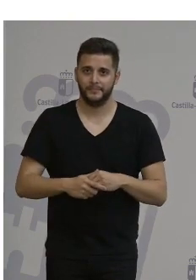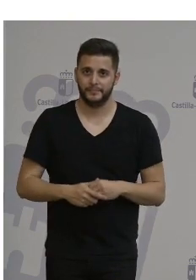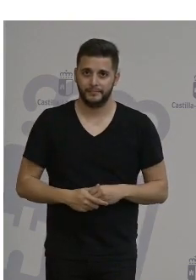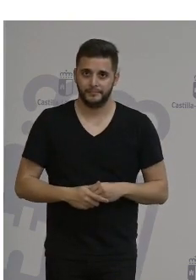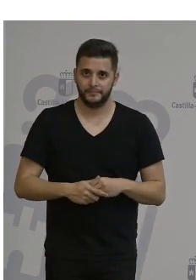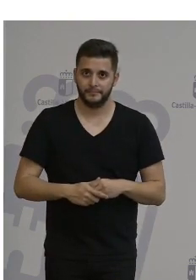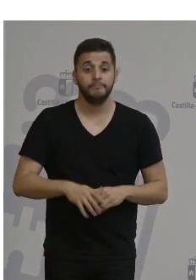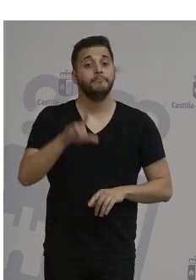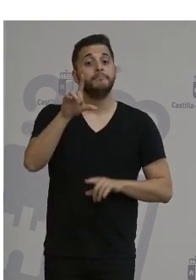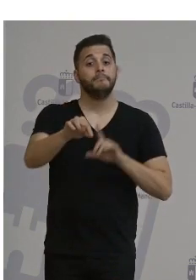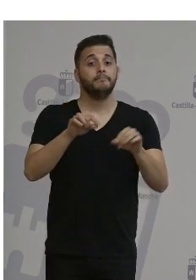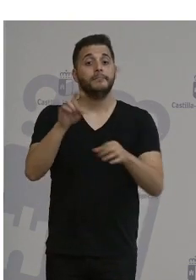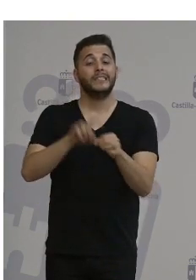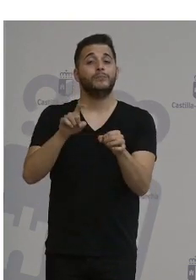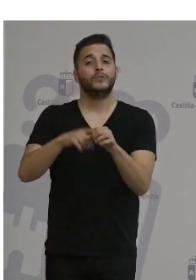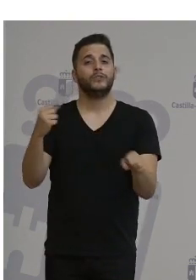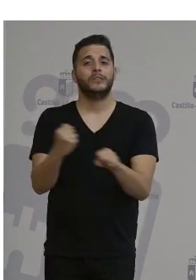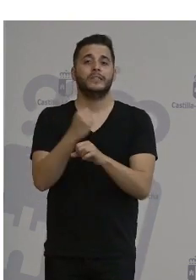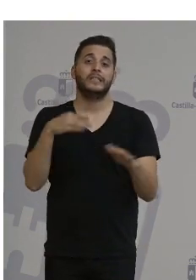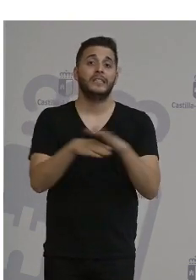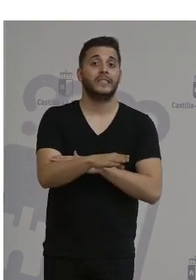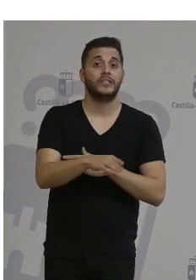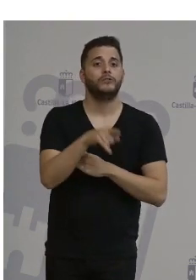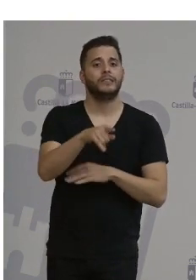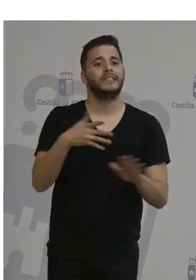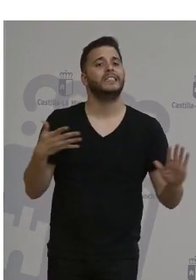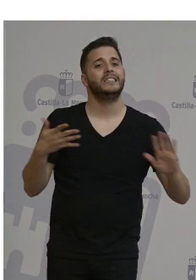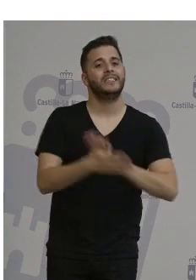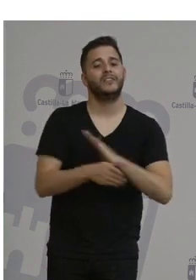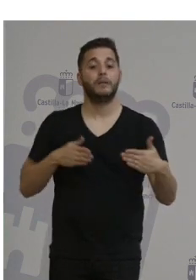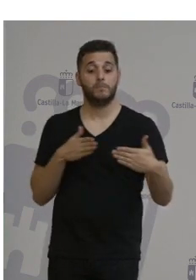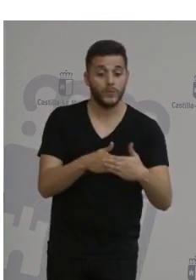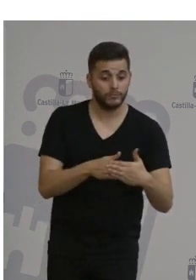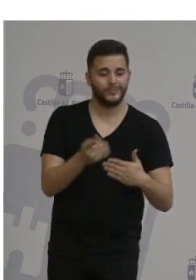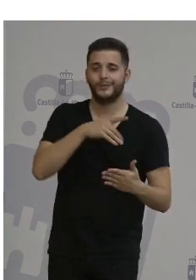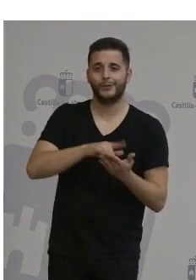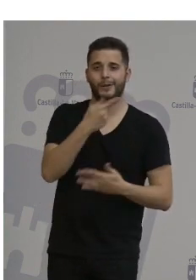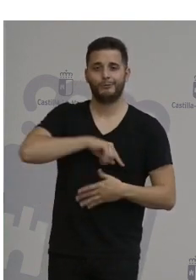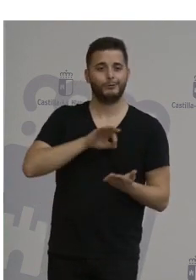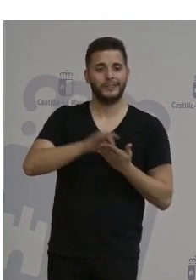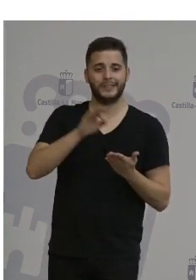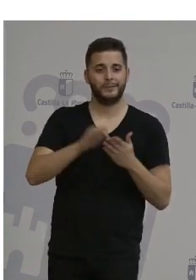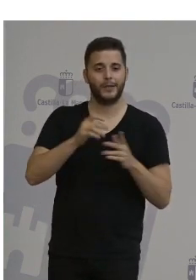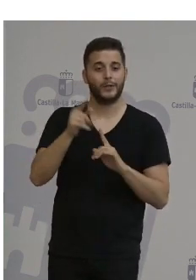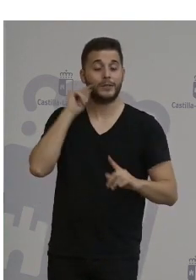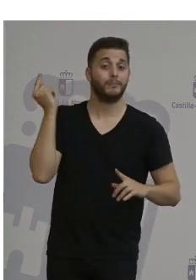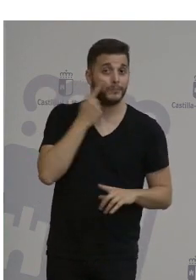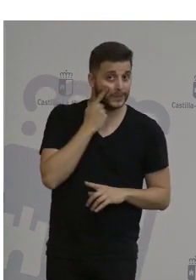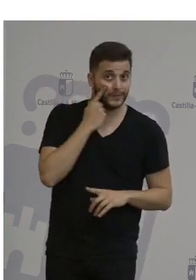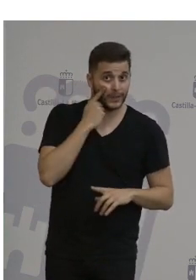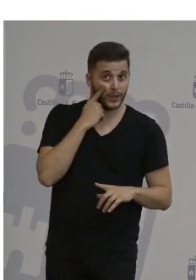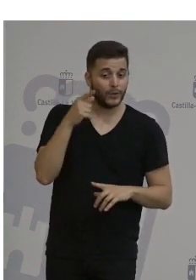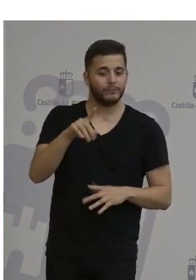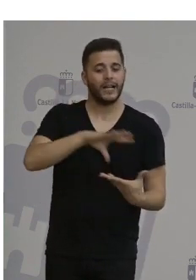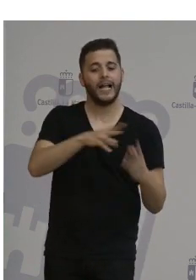determinación de los puestos de acceso y de movilidad por concurso tampoco supondrá un freno para que nuestros servicios de prevención garanticen la adaptación